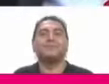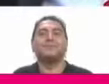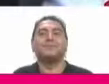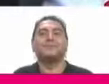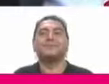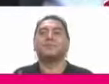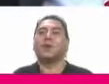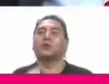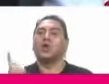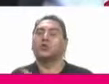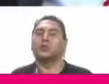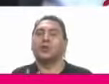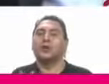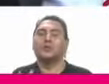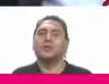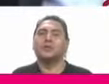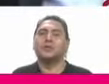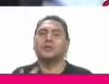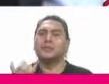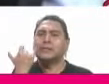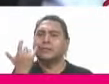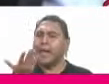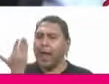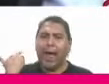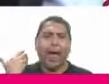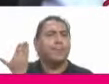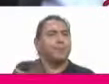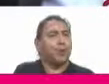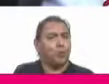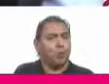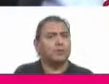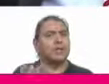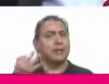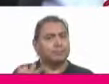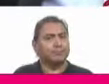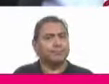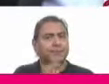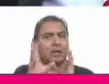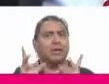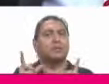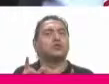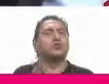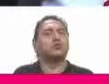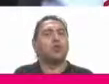Nosotros hicimos propuestas concretas en modernización laboral y empleo público,